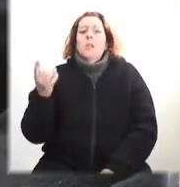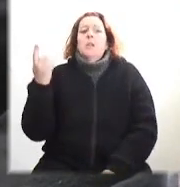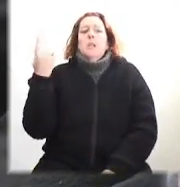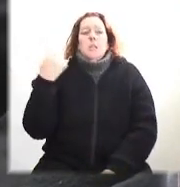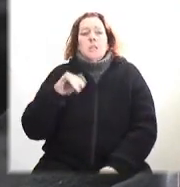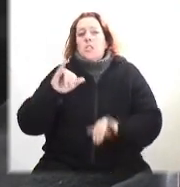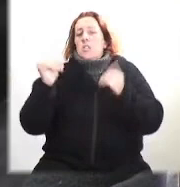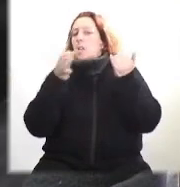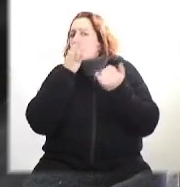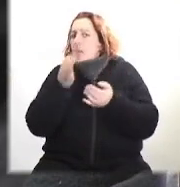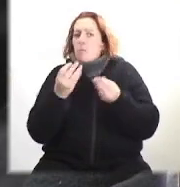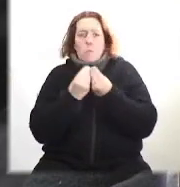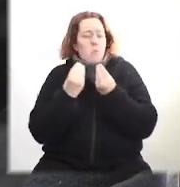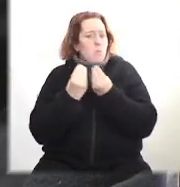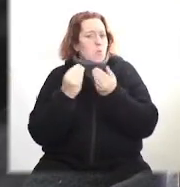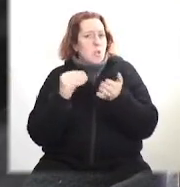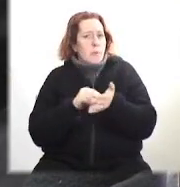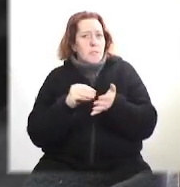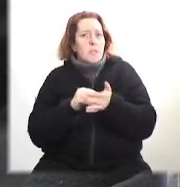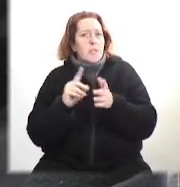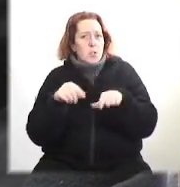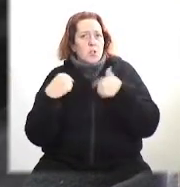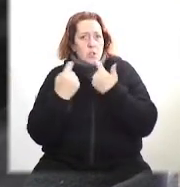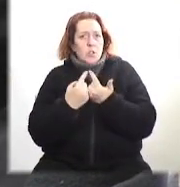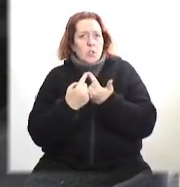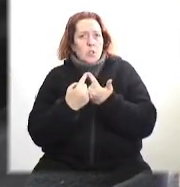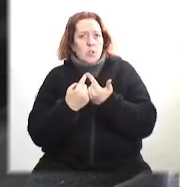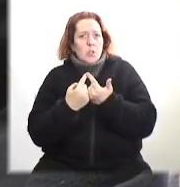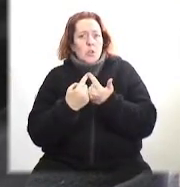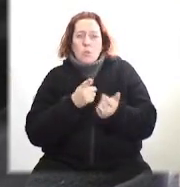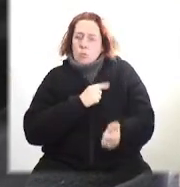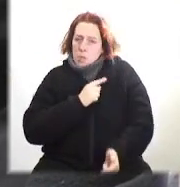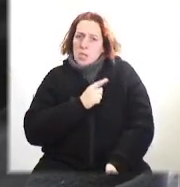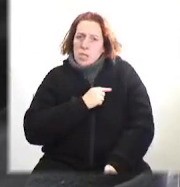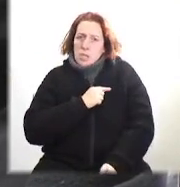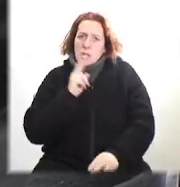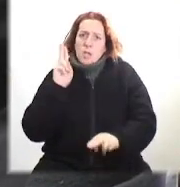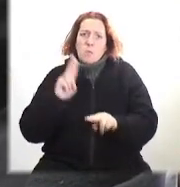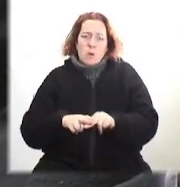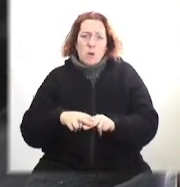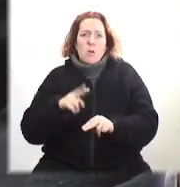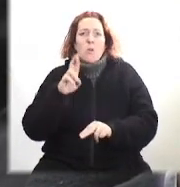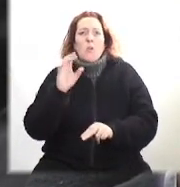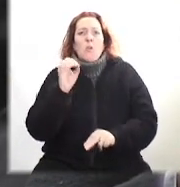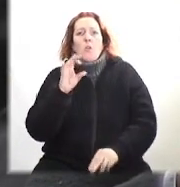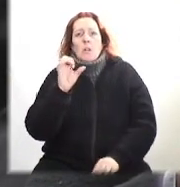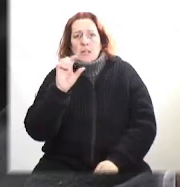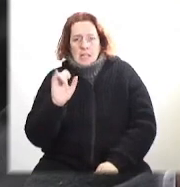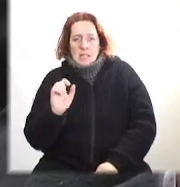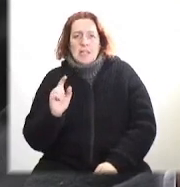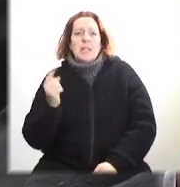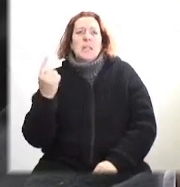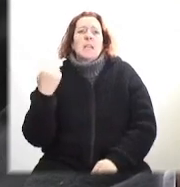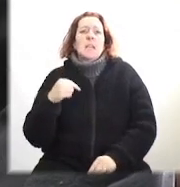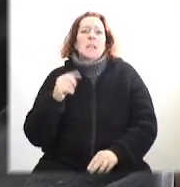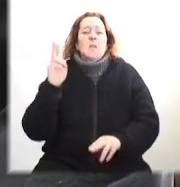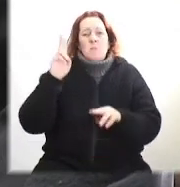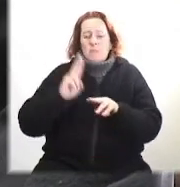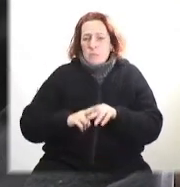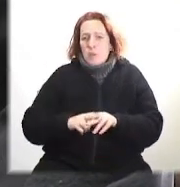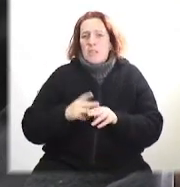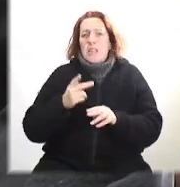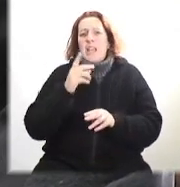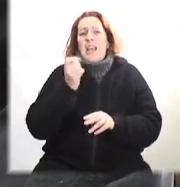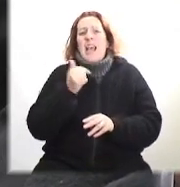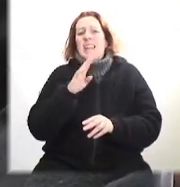hemos dicho en más de una oportunidad, a nosotros nos duele la muerte de Roslig, nos duele la muerte de García de